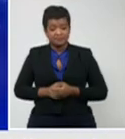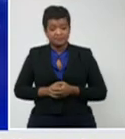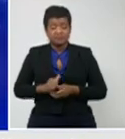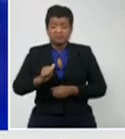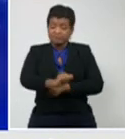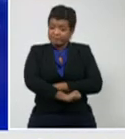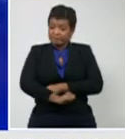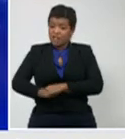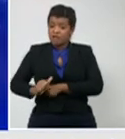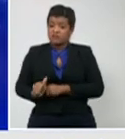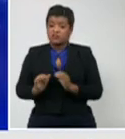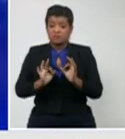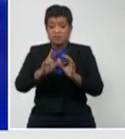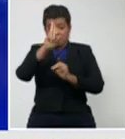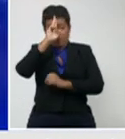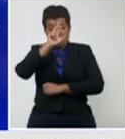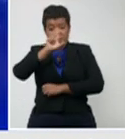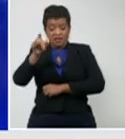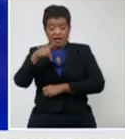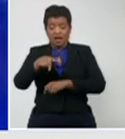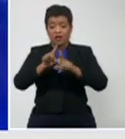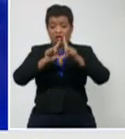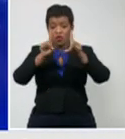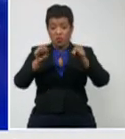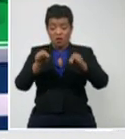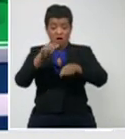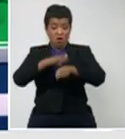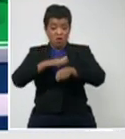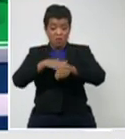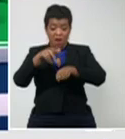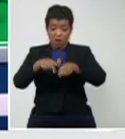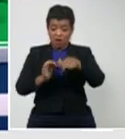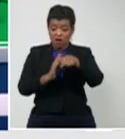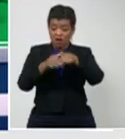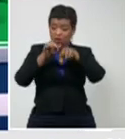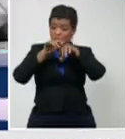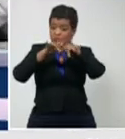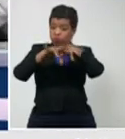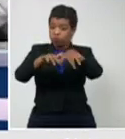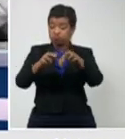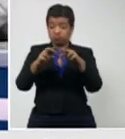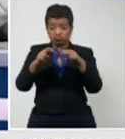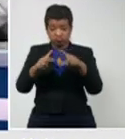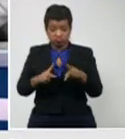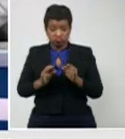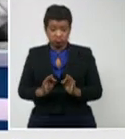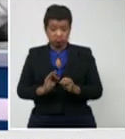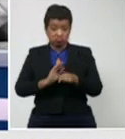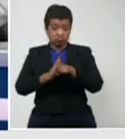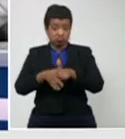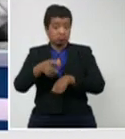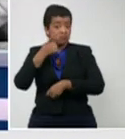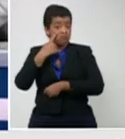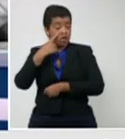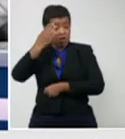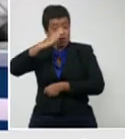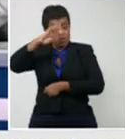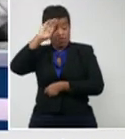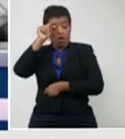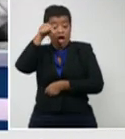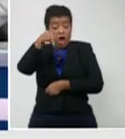libra en los hospitales del país ante el nuevo rebrote de la epidemia. Atención Cuba, hoy La Nación